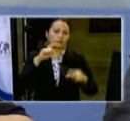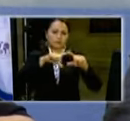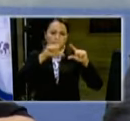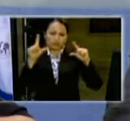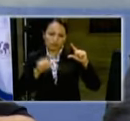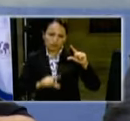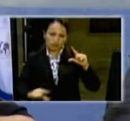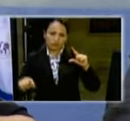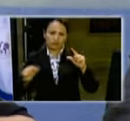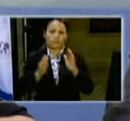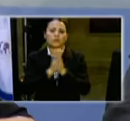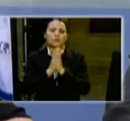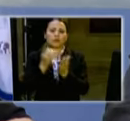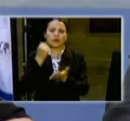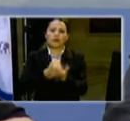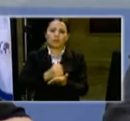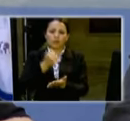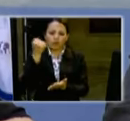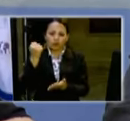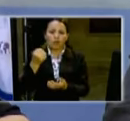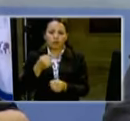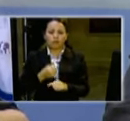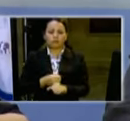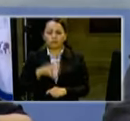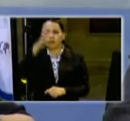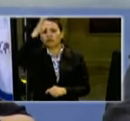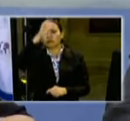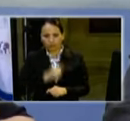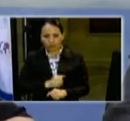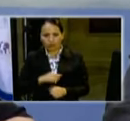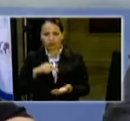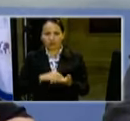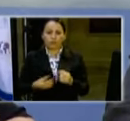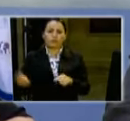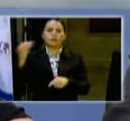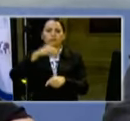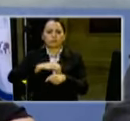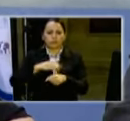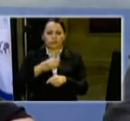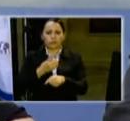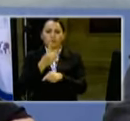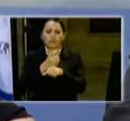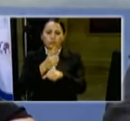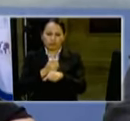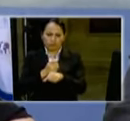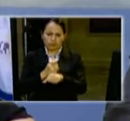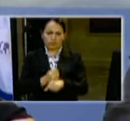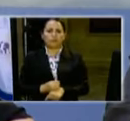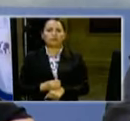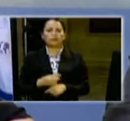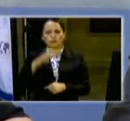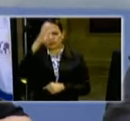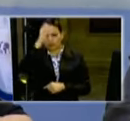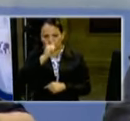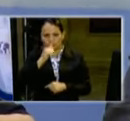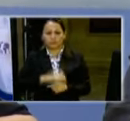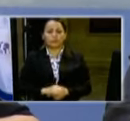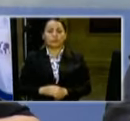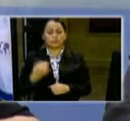de considerar la aprobación o ratificación del protocolo adicional 1 respecto a conflictos armados no internacionales. Si